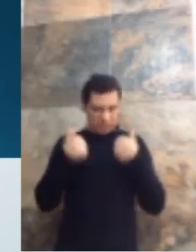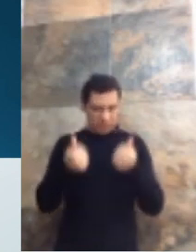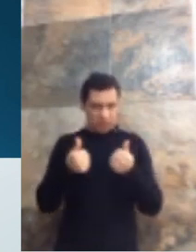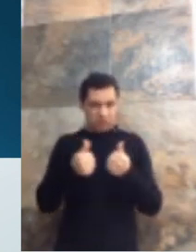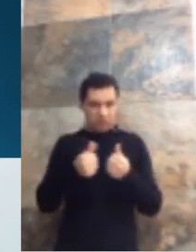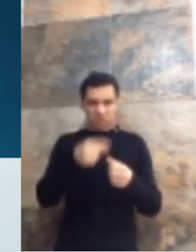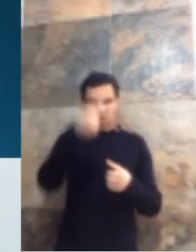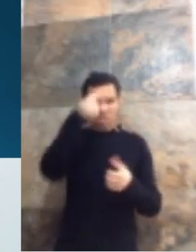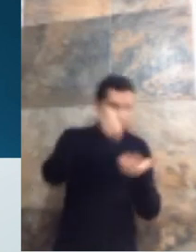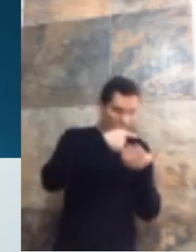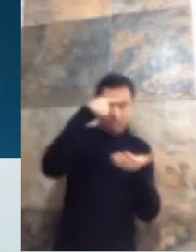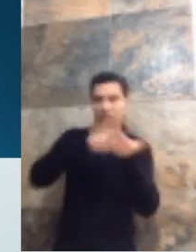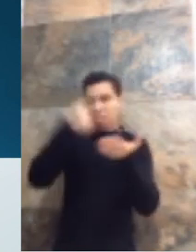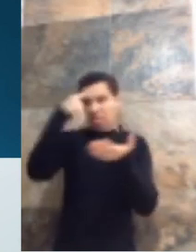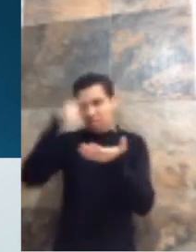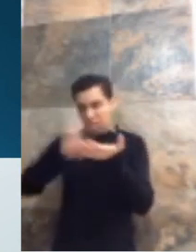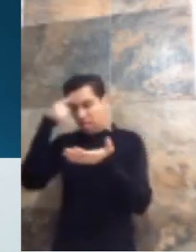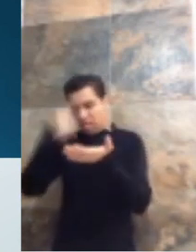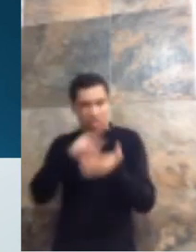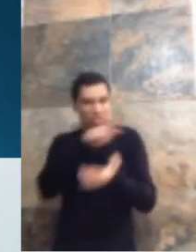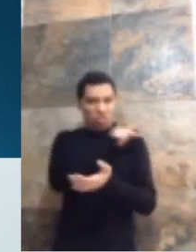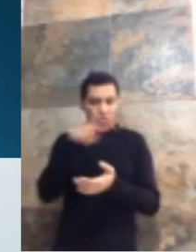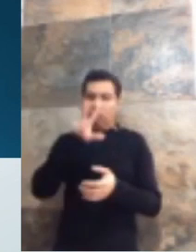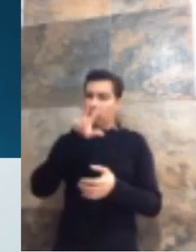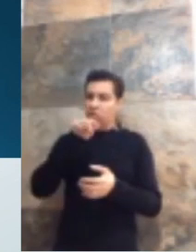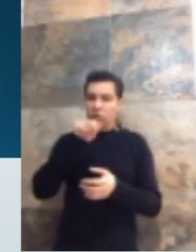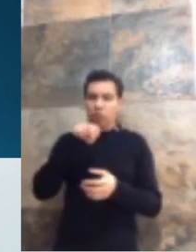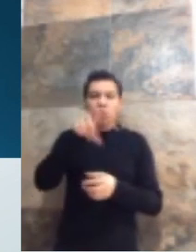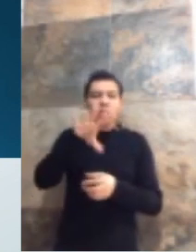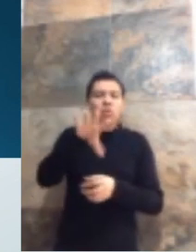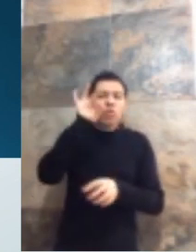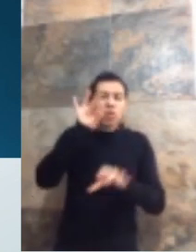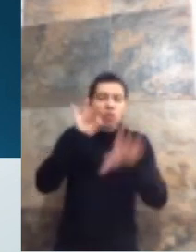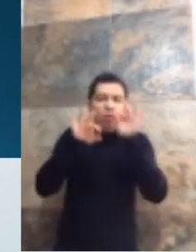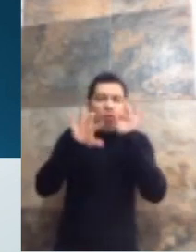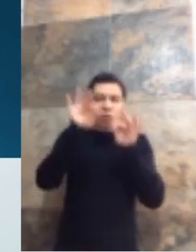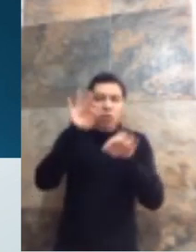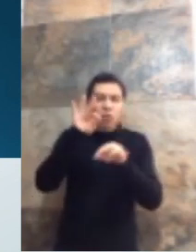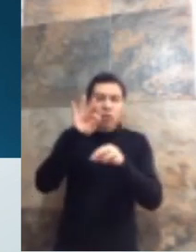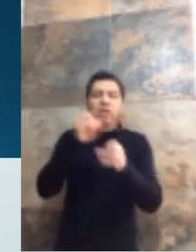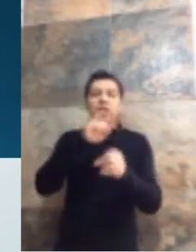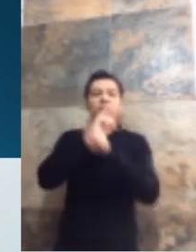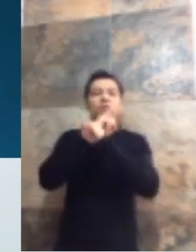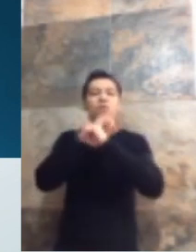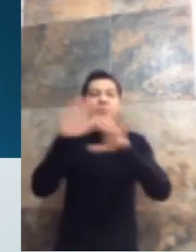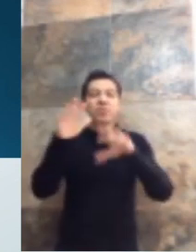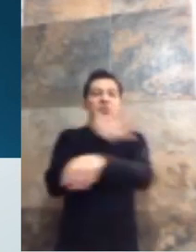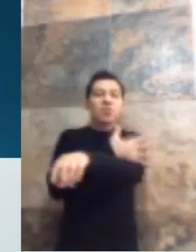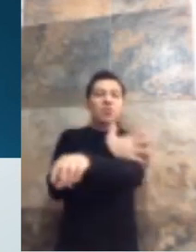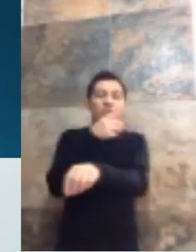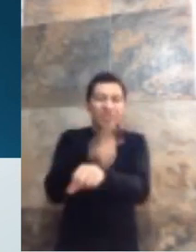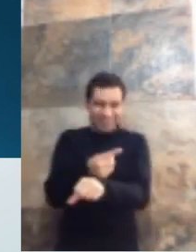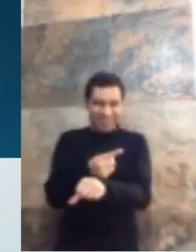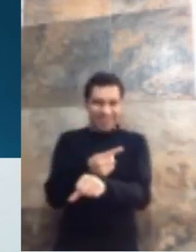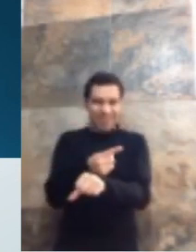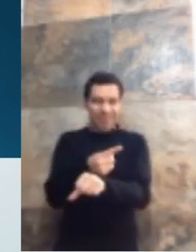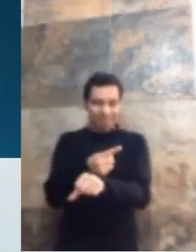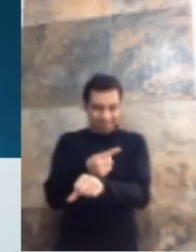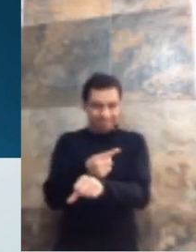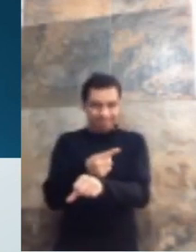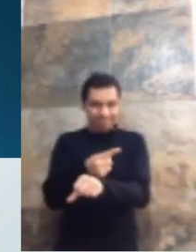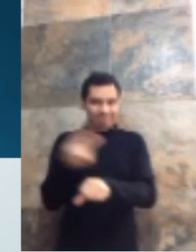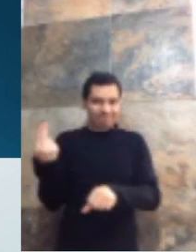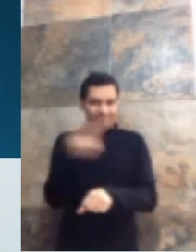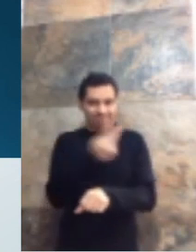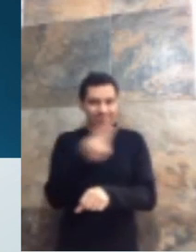eso es tan importante que las personas estén bien entrenadas y a eso se refiere la honestidad sobre la posibilidad real